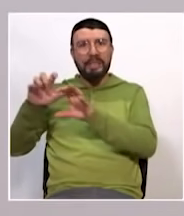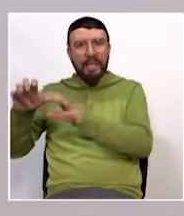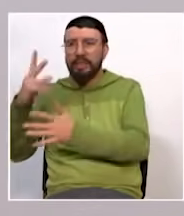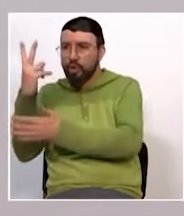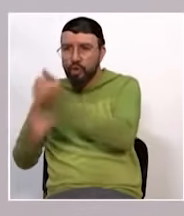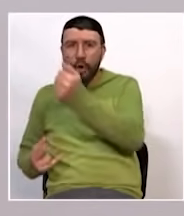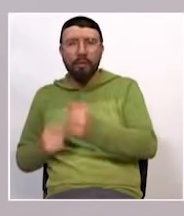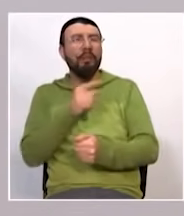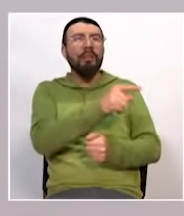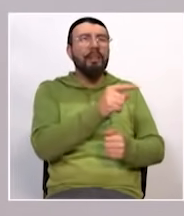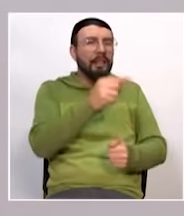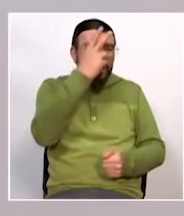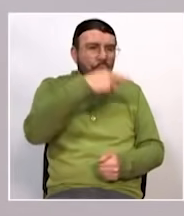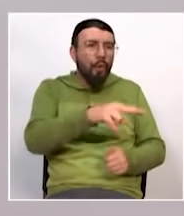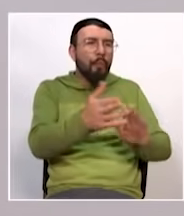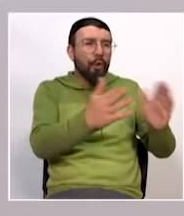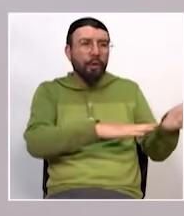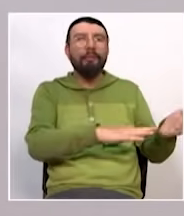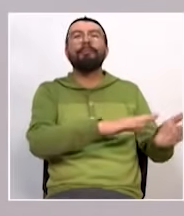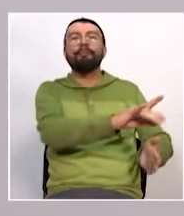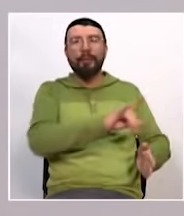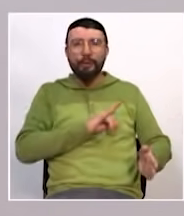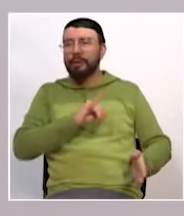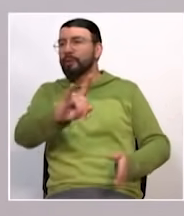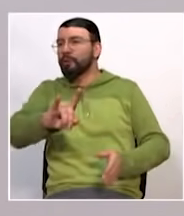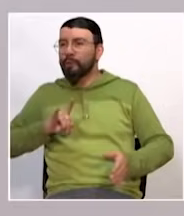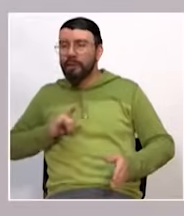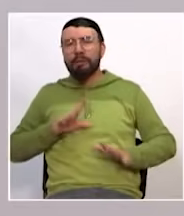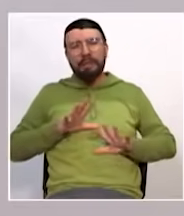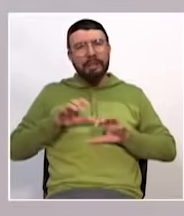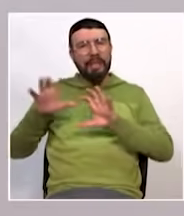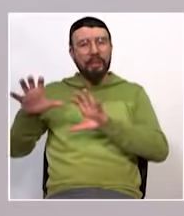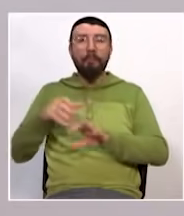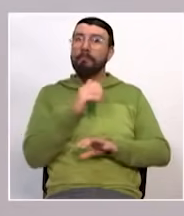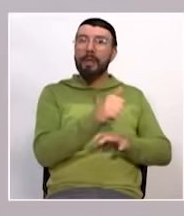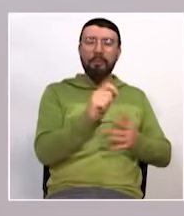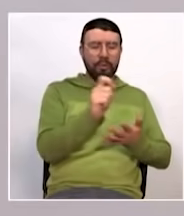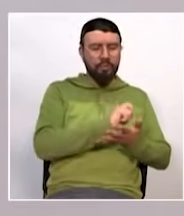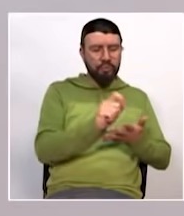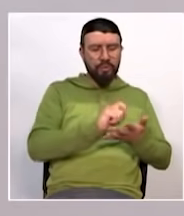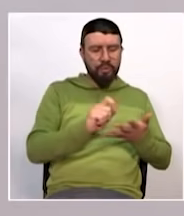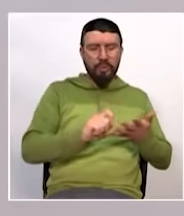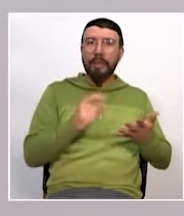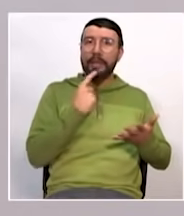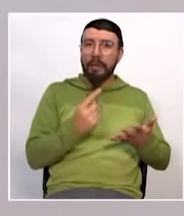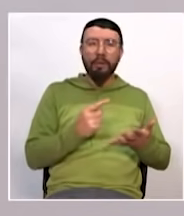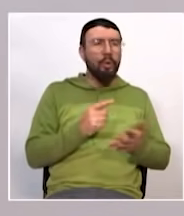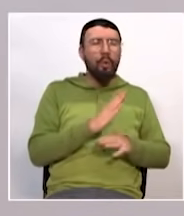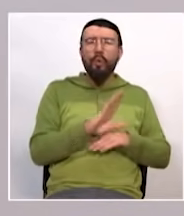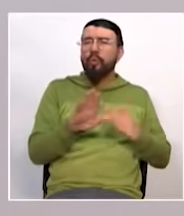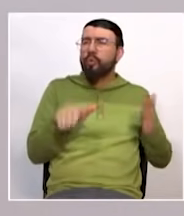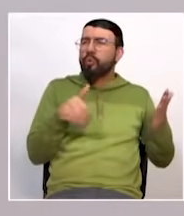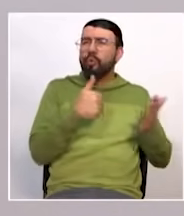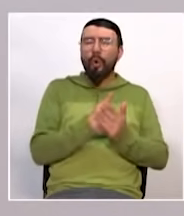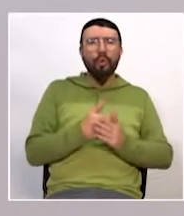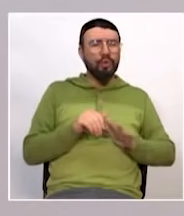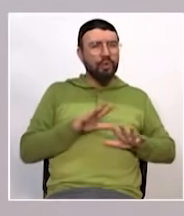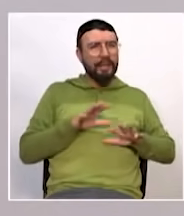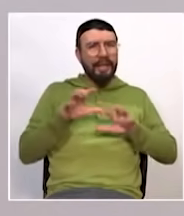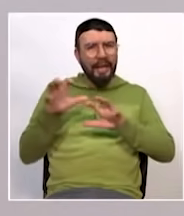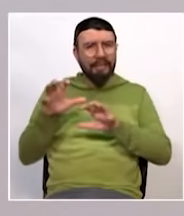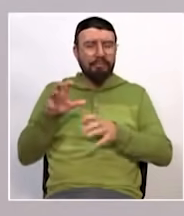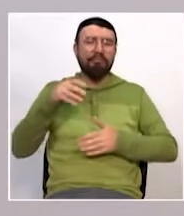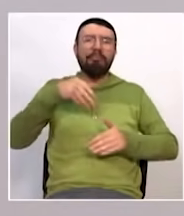decidió y dejó escrito que todos los cánceres son guardados guardados que la persona tiene ahí